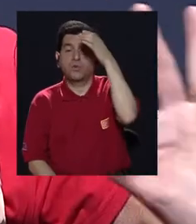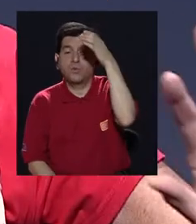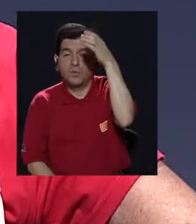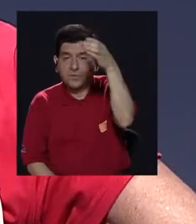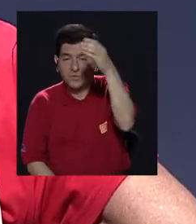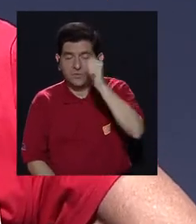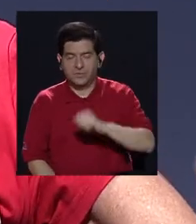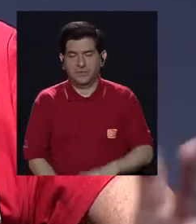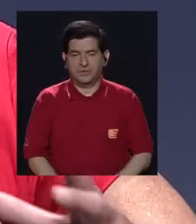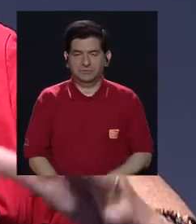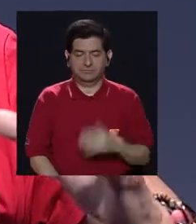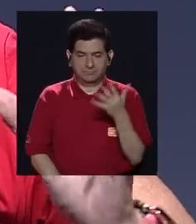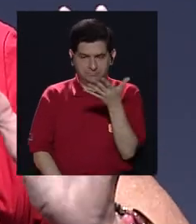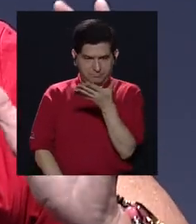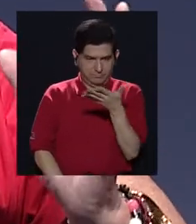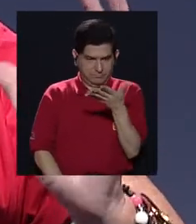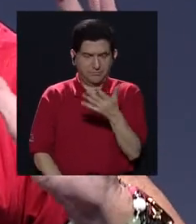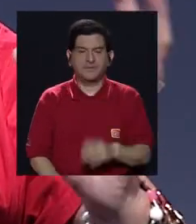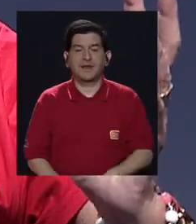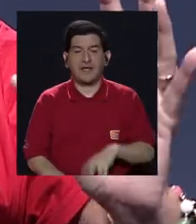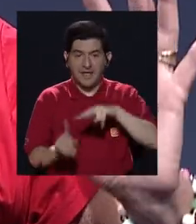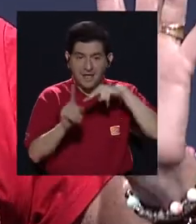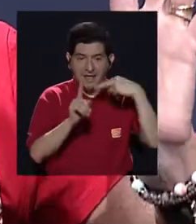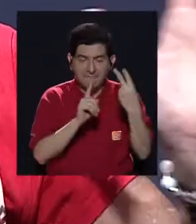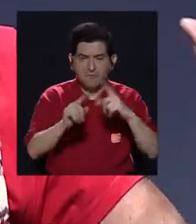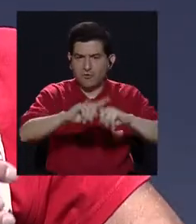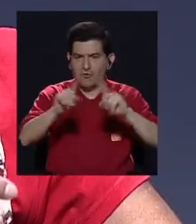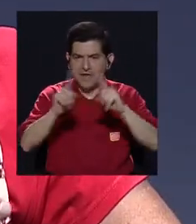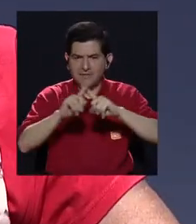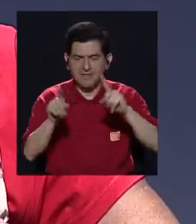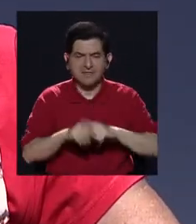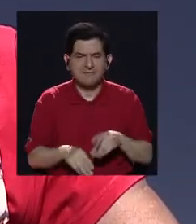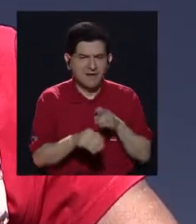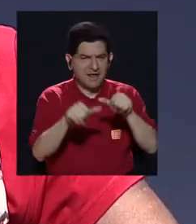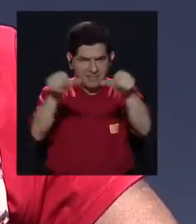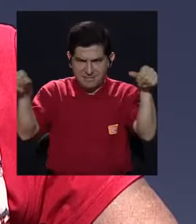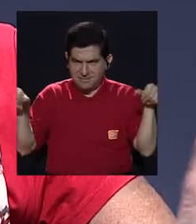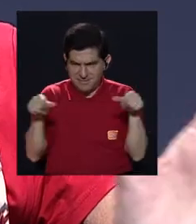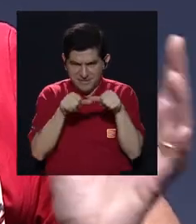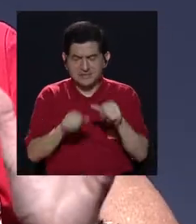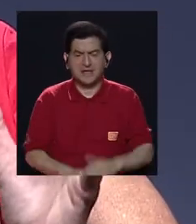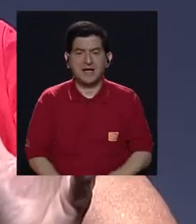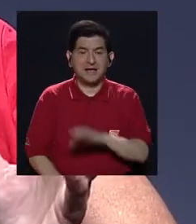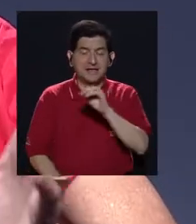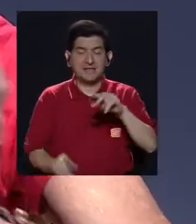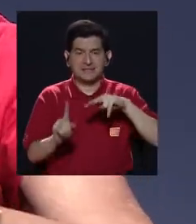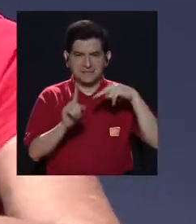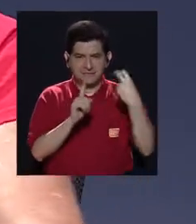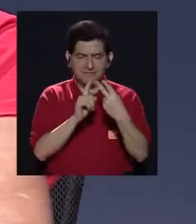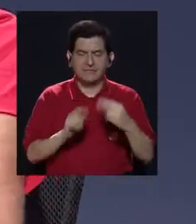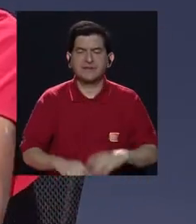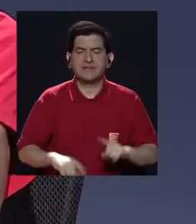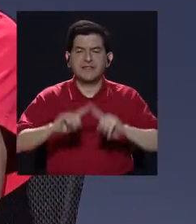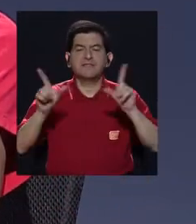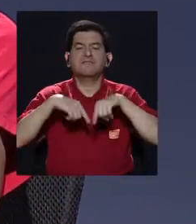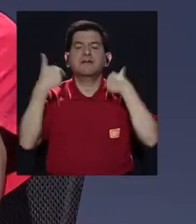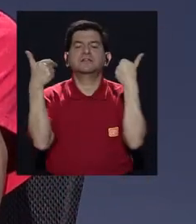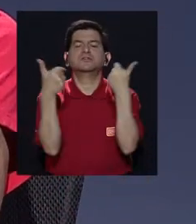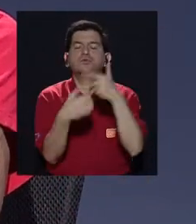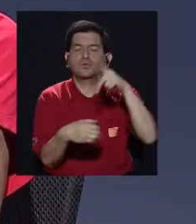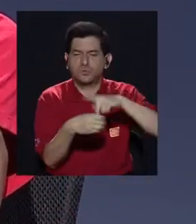cultural entonces ese enfoque interdisciplinario y ese enfoque intersectorial